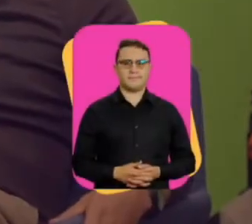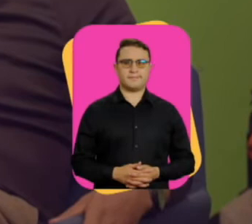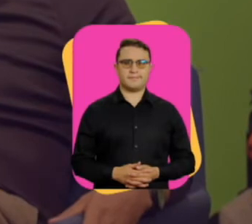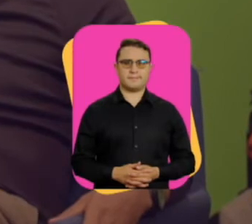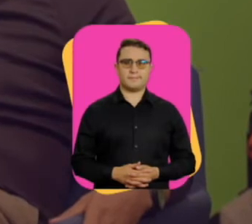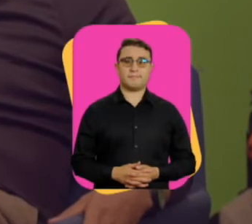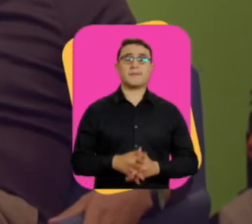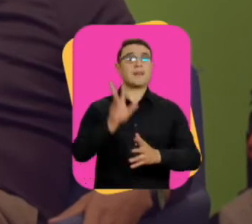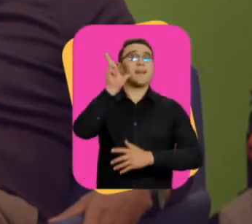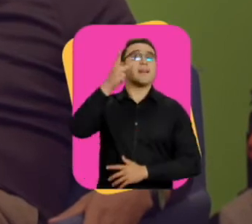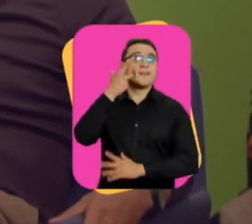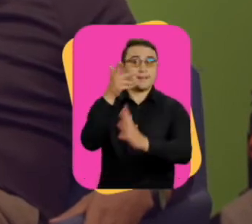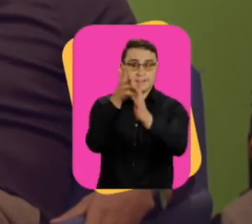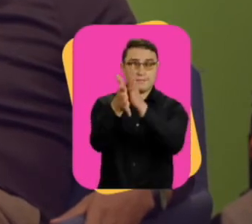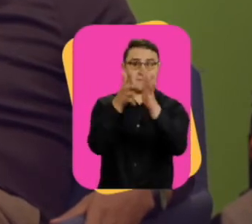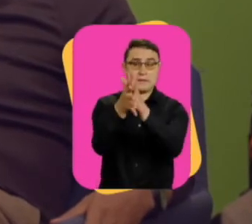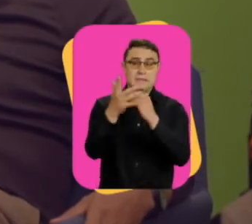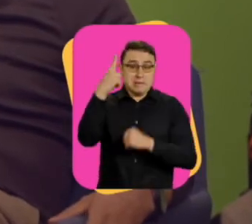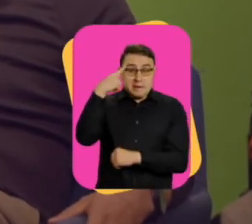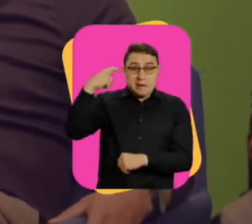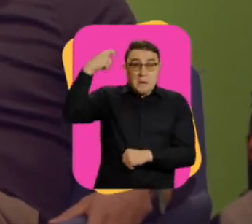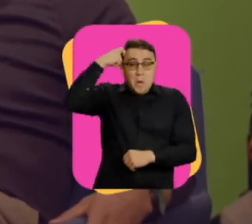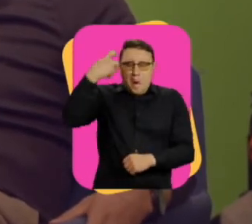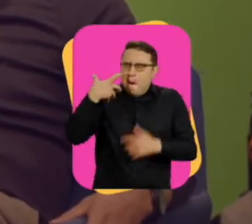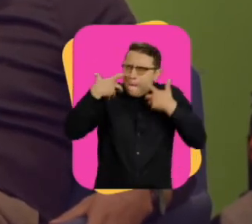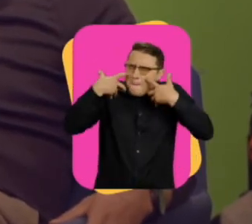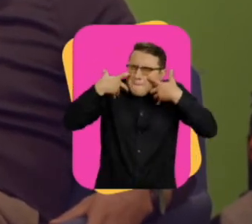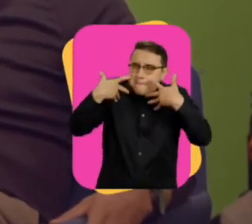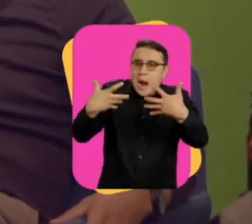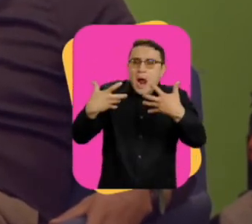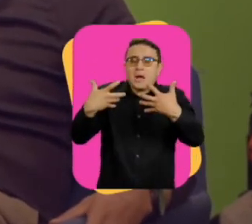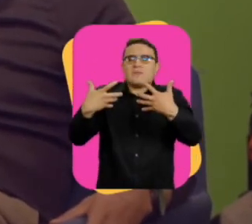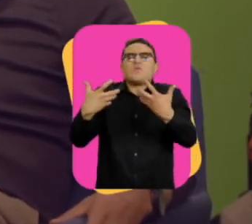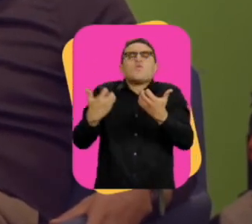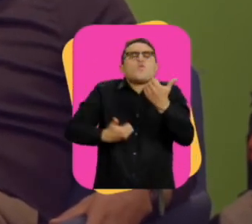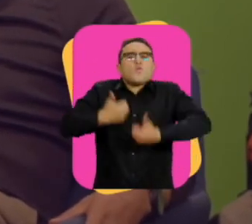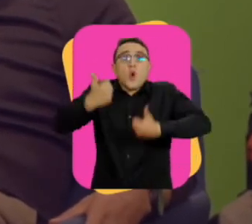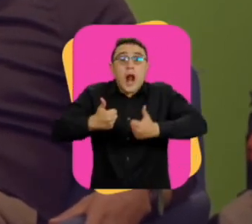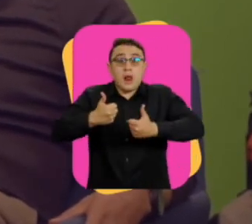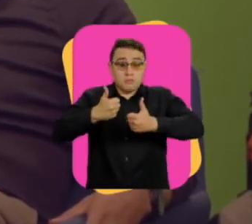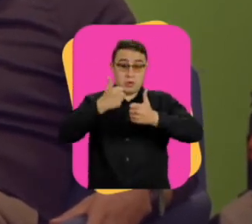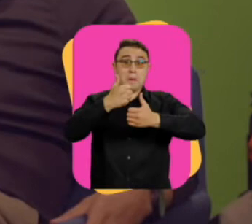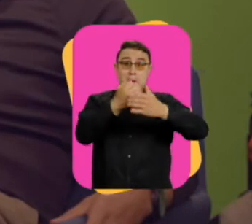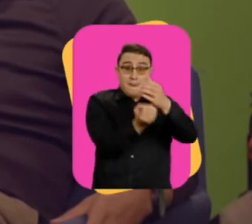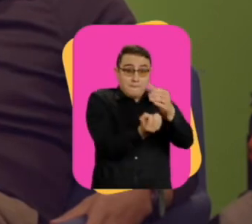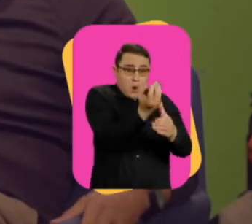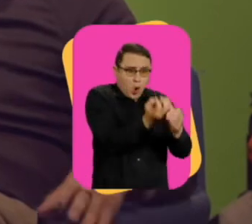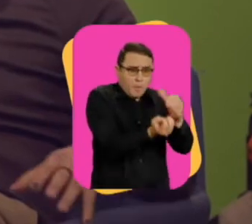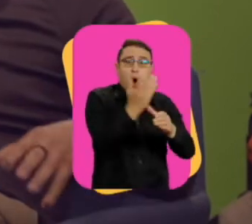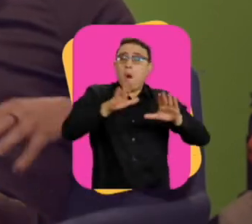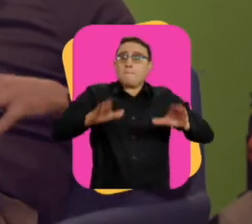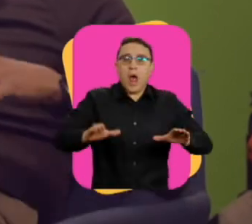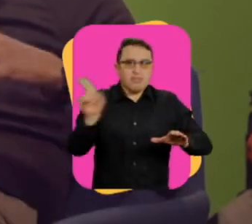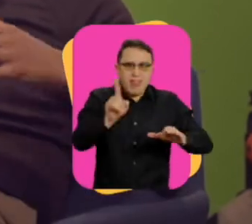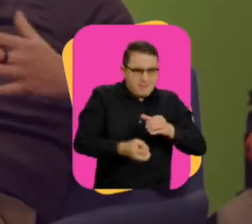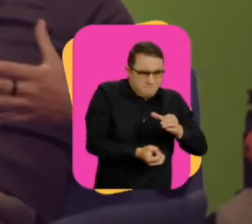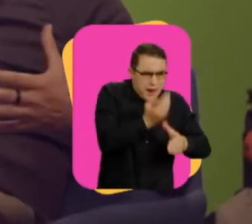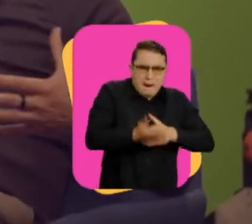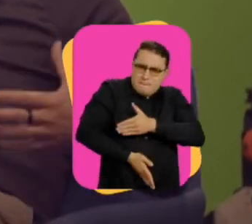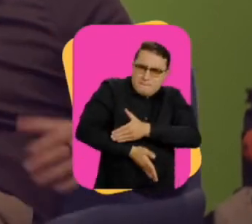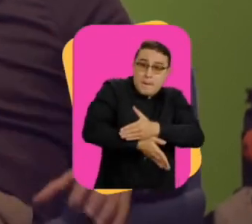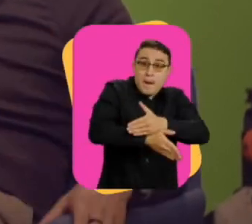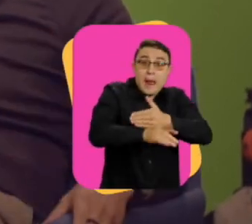Pues, Cristian, el gran reto era cómo continuar produciendo sin parar, pero ahora en